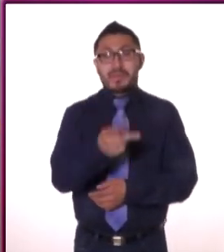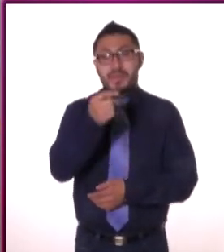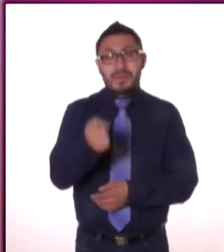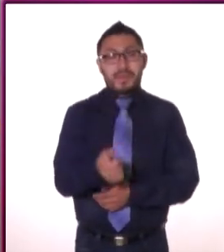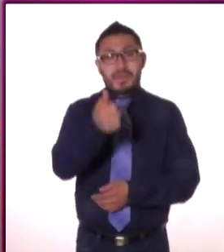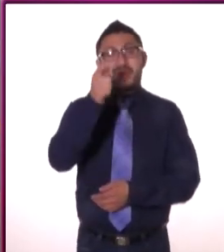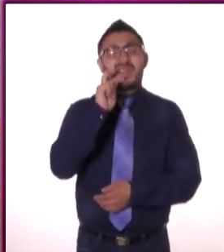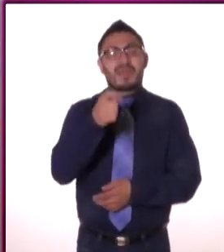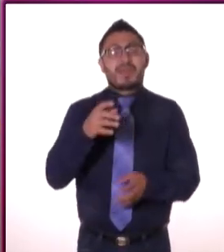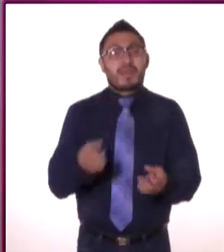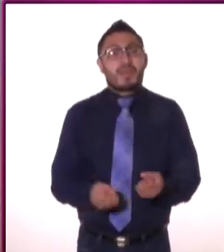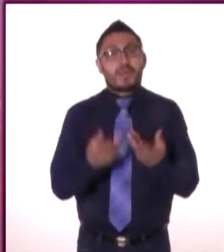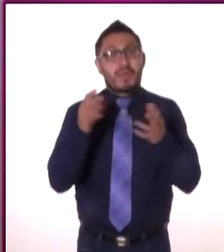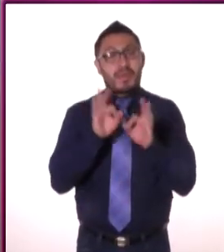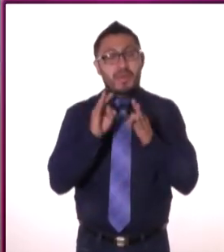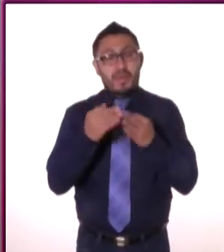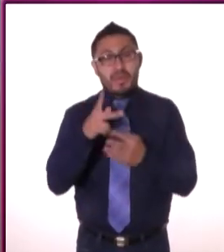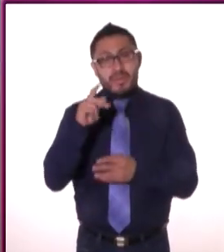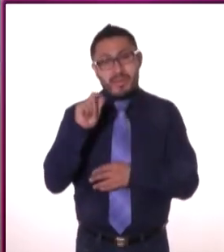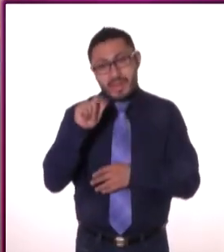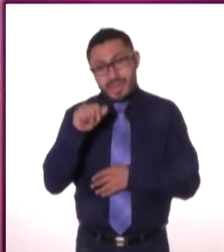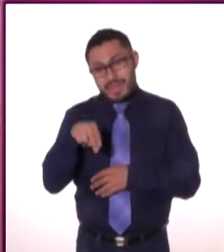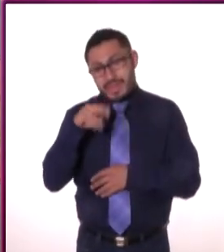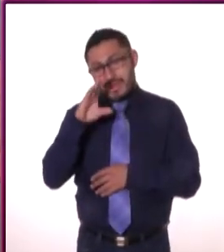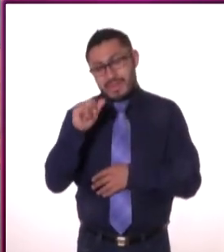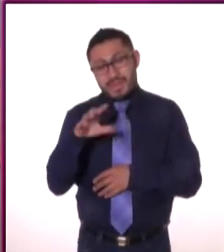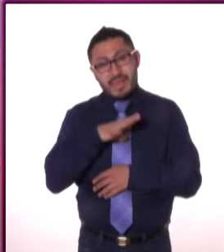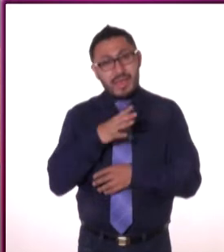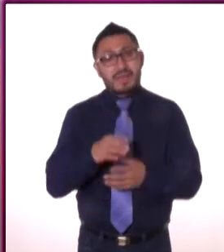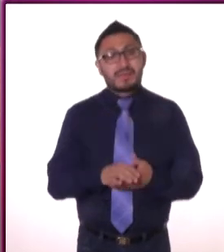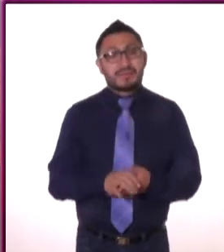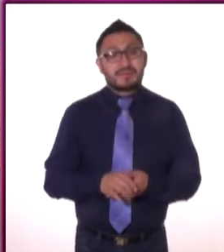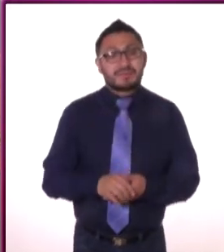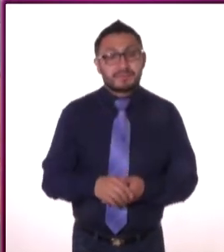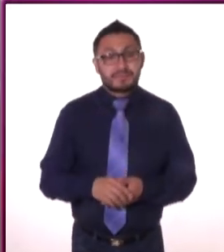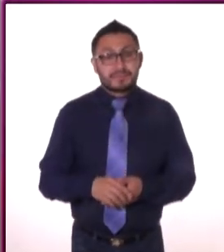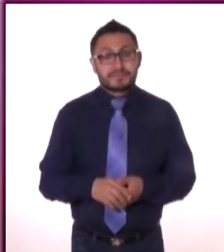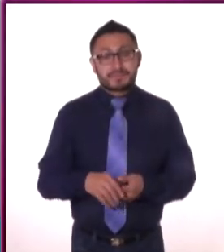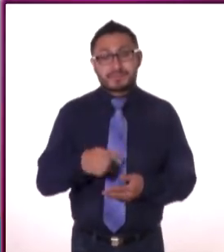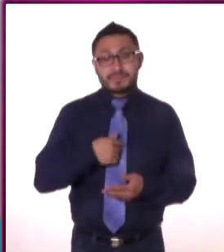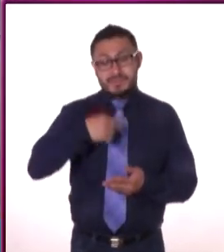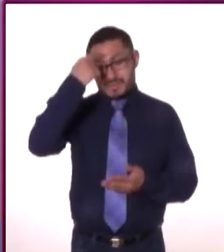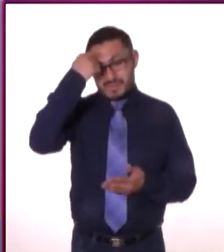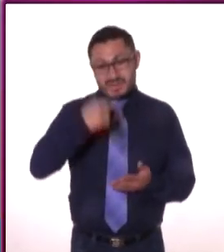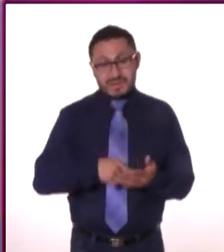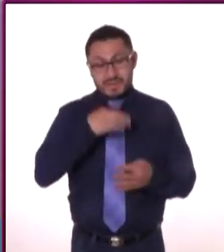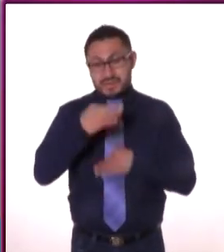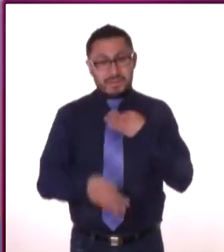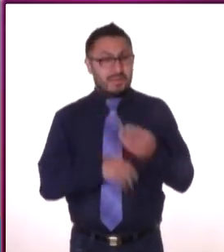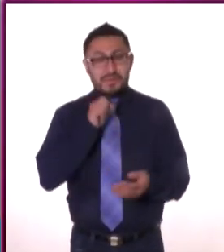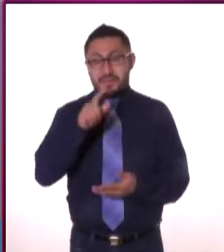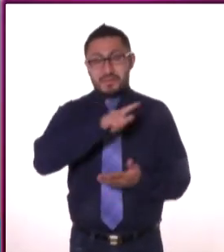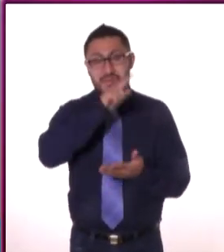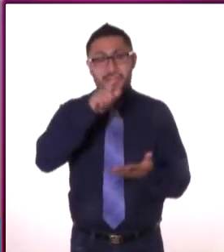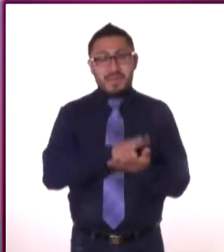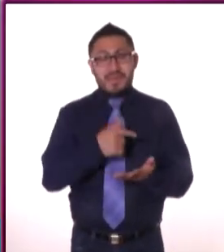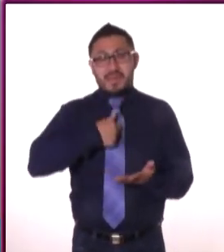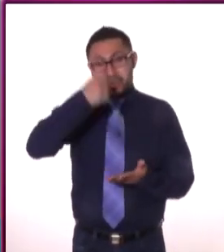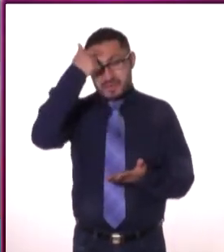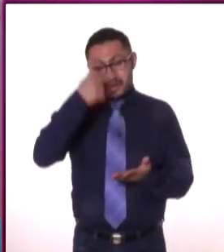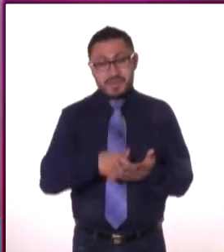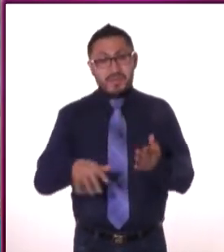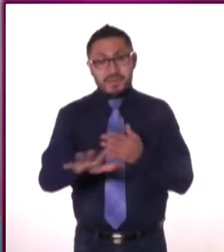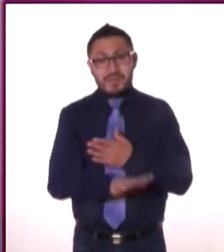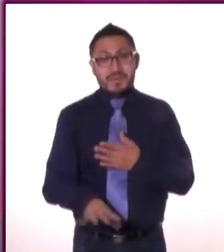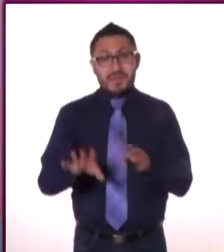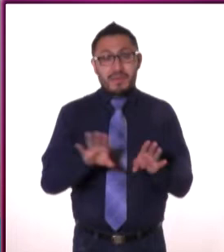Mi primera pregunta es, ¿cuántos tipos de palanca existen? Digo, en el sentido de que todas están gobernadas por las mismas leyes,